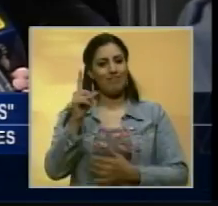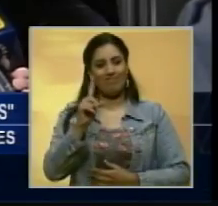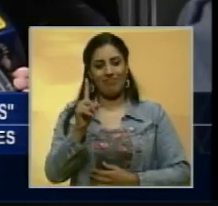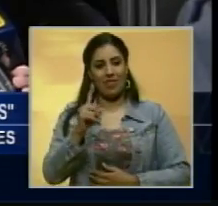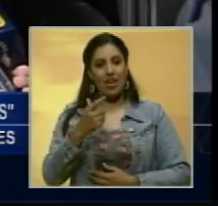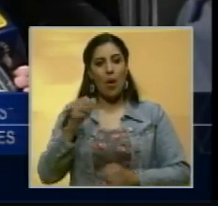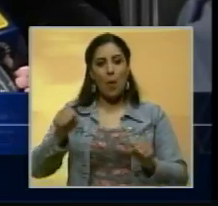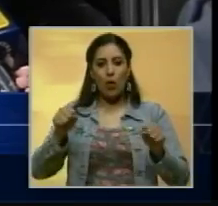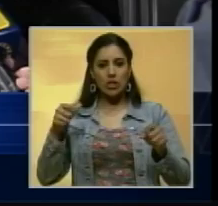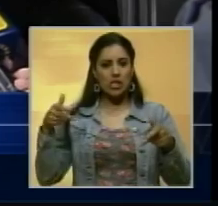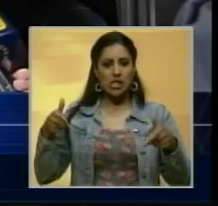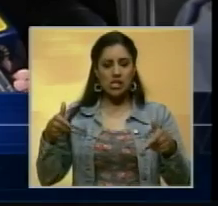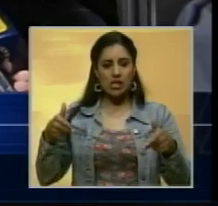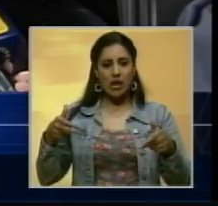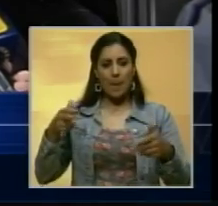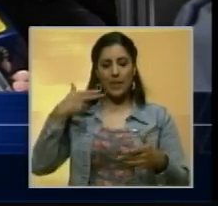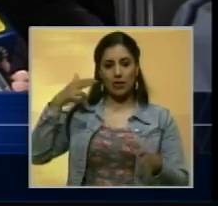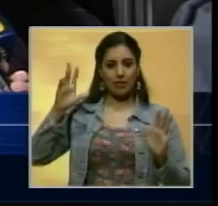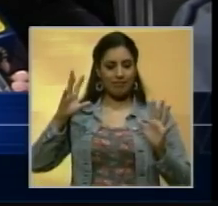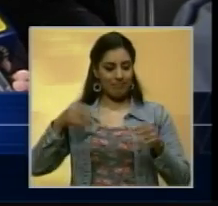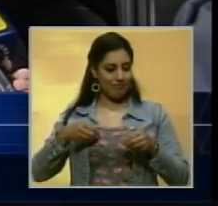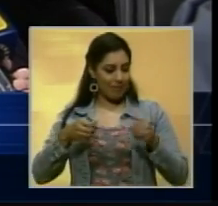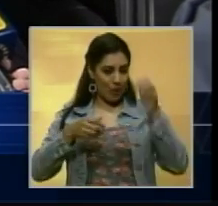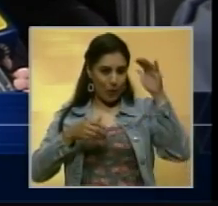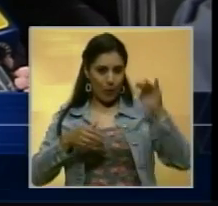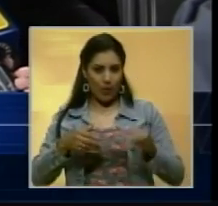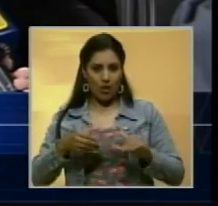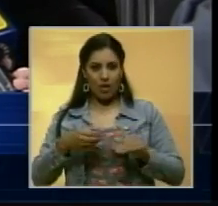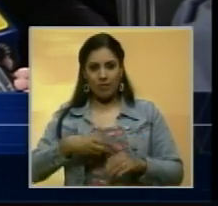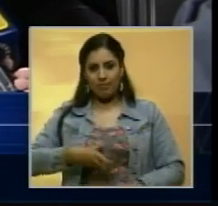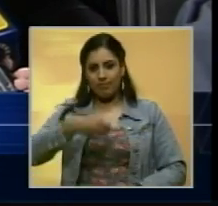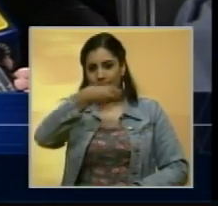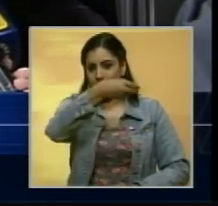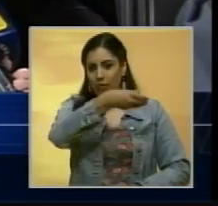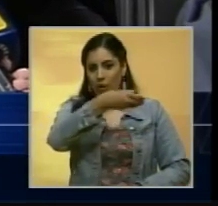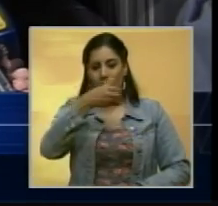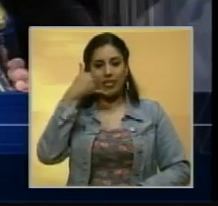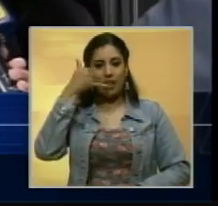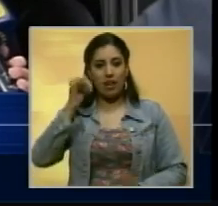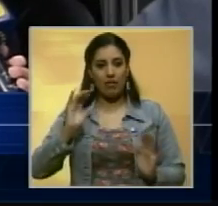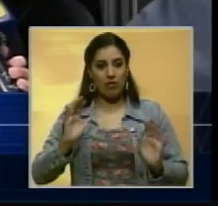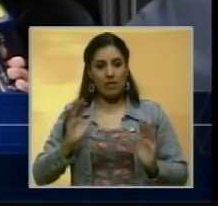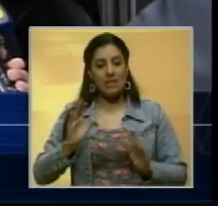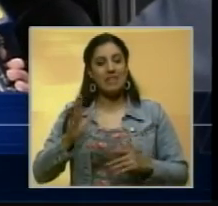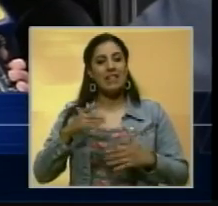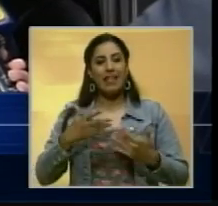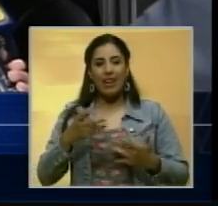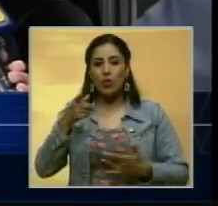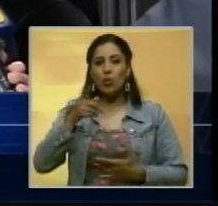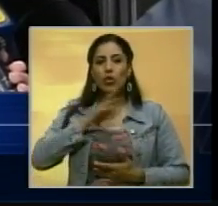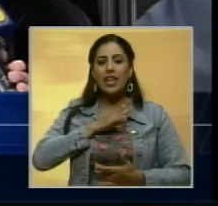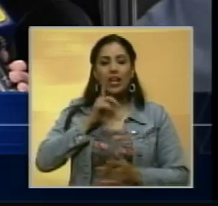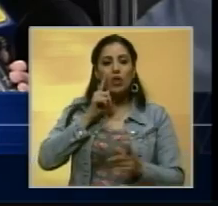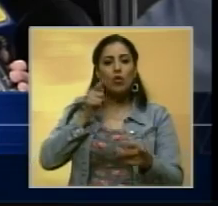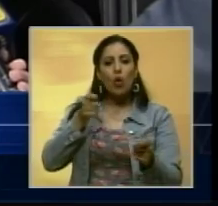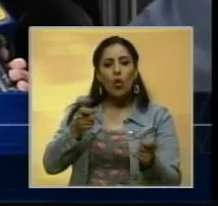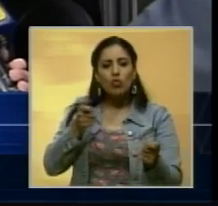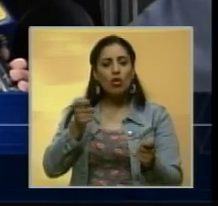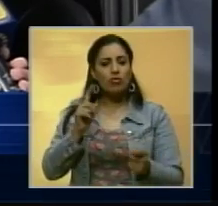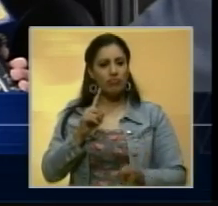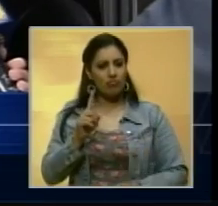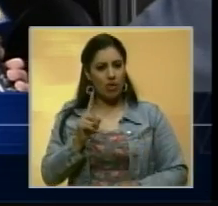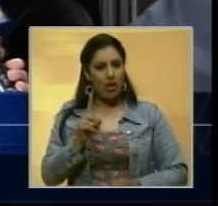Un motorizado abre con una pistola y tuvo que bajar el vidrio y darle el teléfono. La cuestión no es que tú pongas un punto de